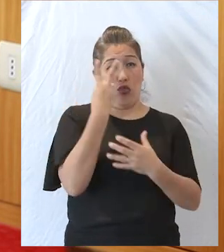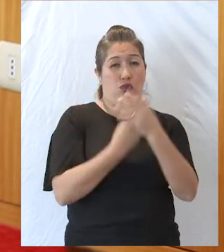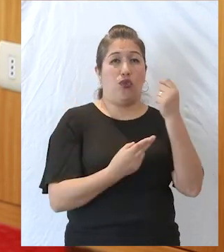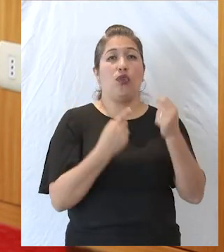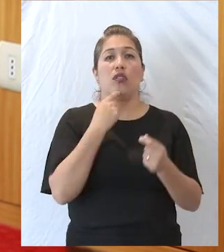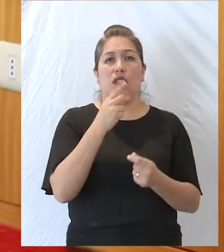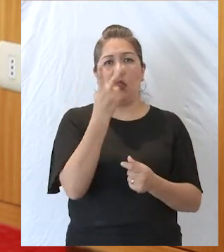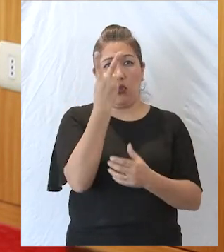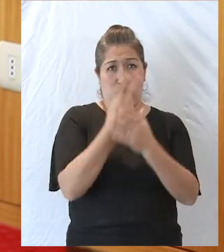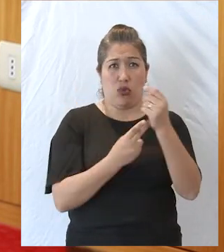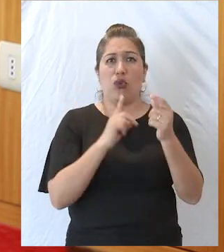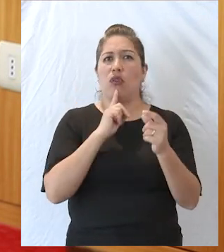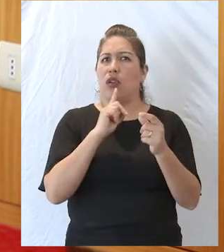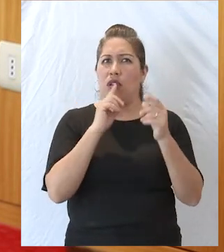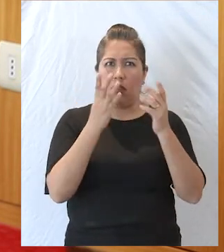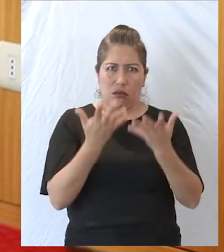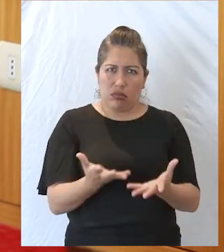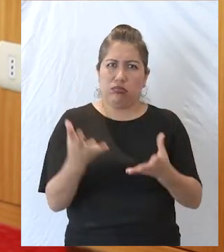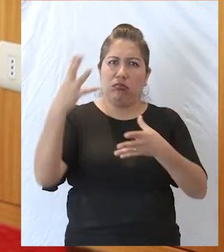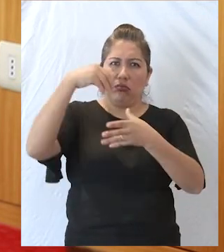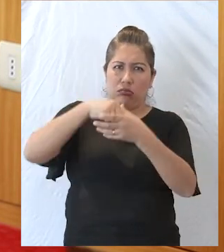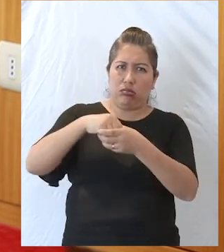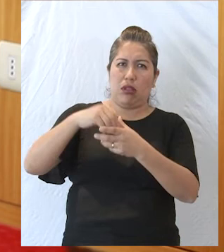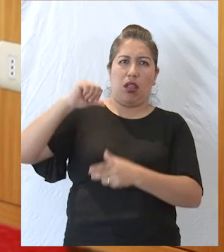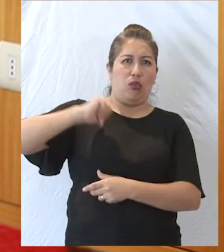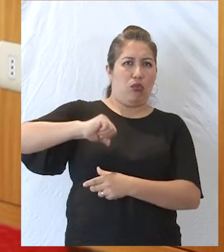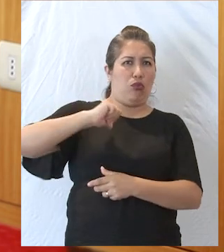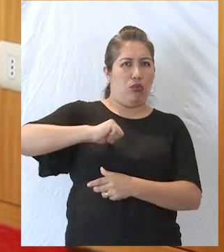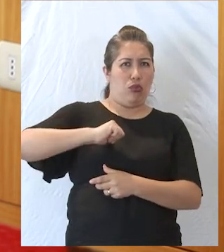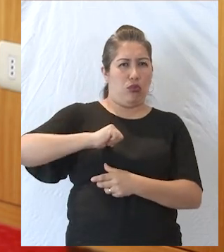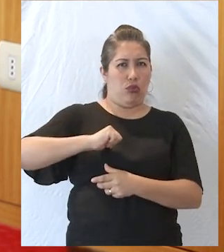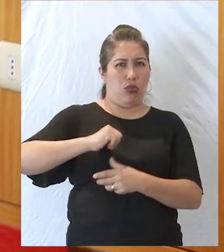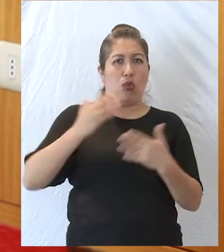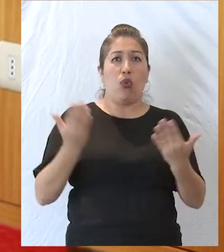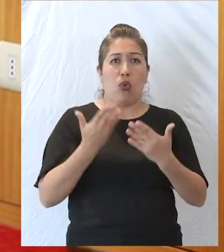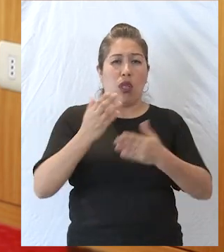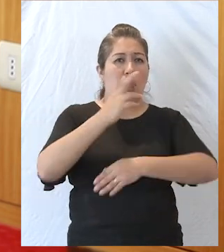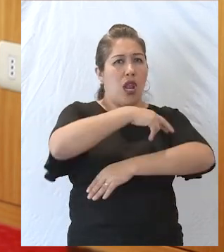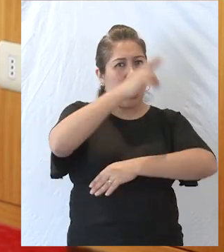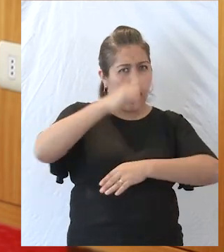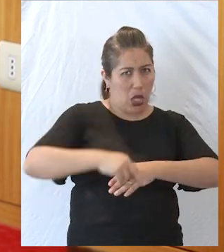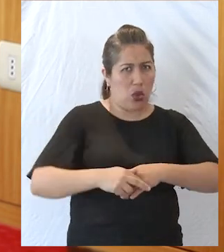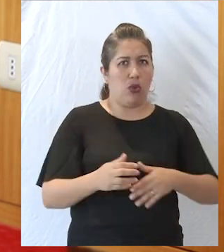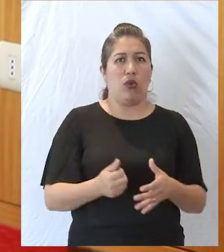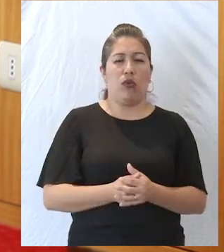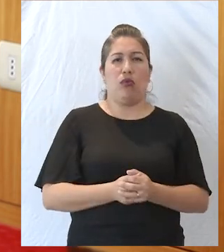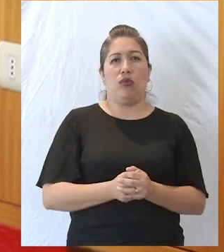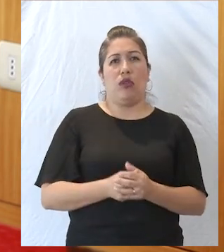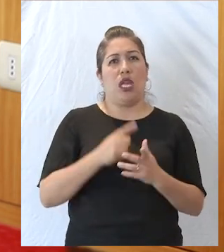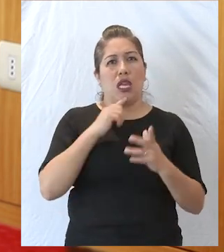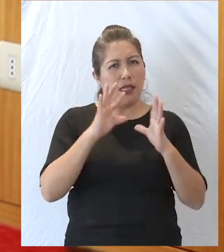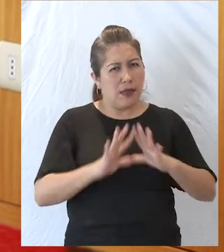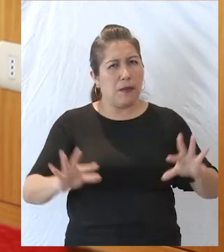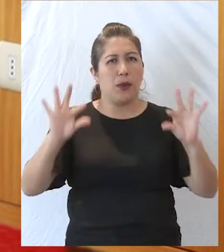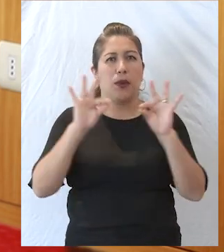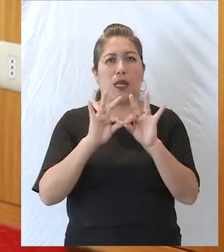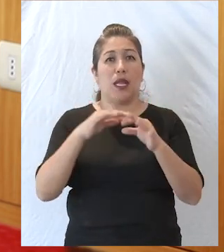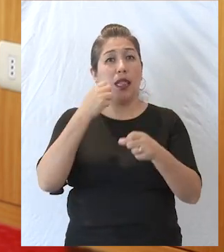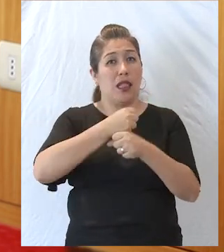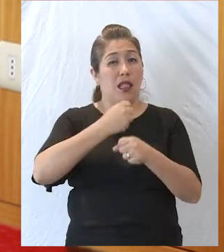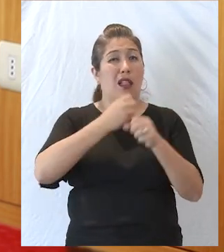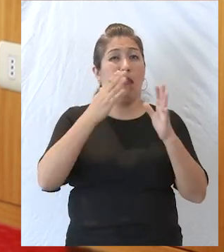OREIS y OMAPES pertenecen a la estructura orgánica de la municipalidad o de la región. Por lo tanto, los